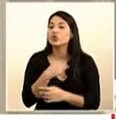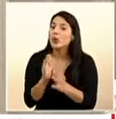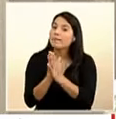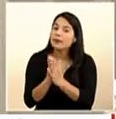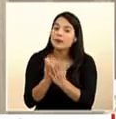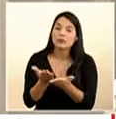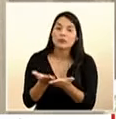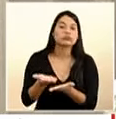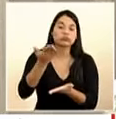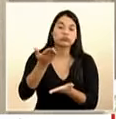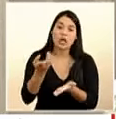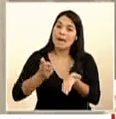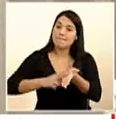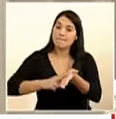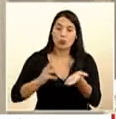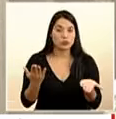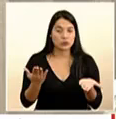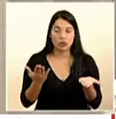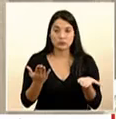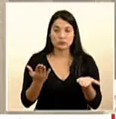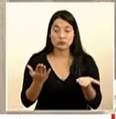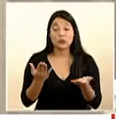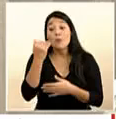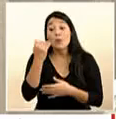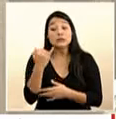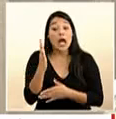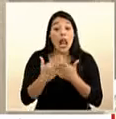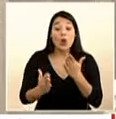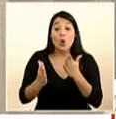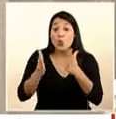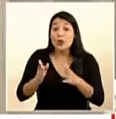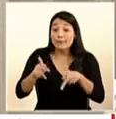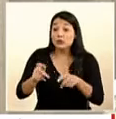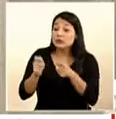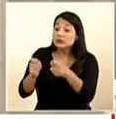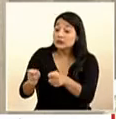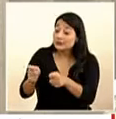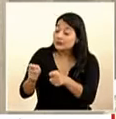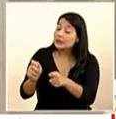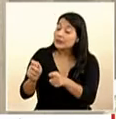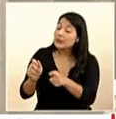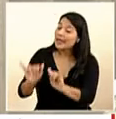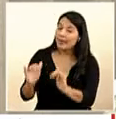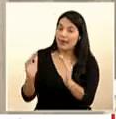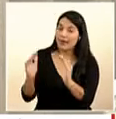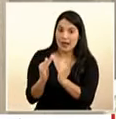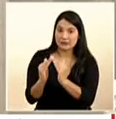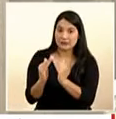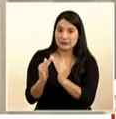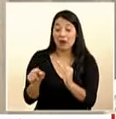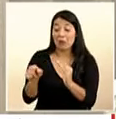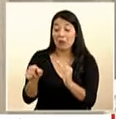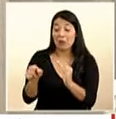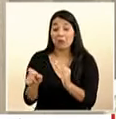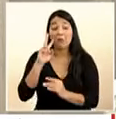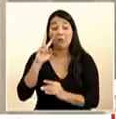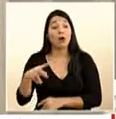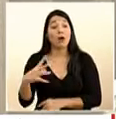para que en caso de que se incumpla ese orden sanitaria de mantenerse en la casa mientras está en con